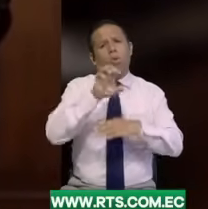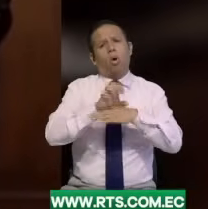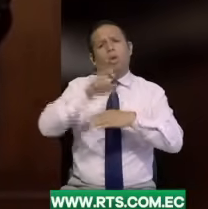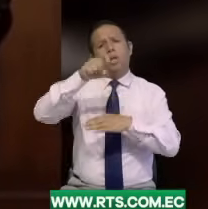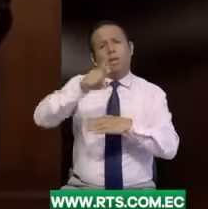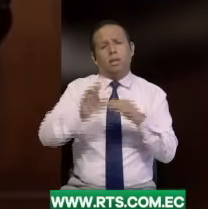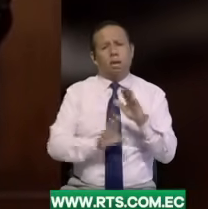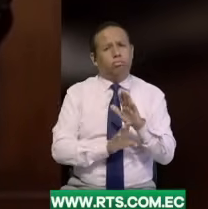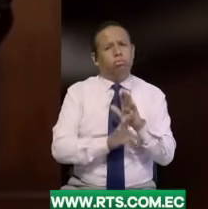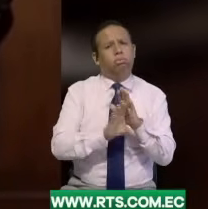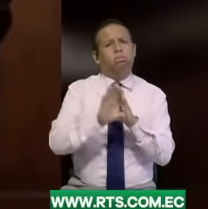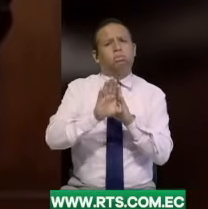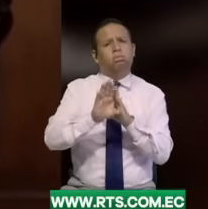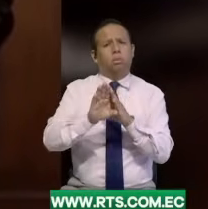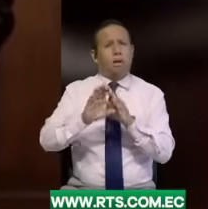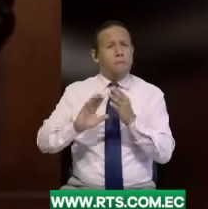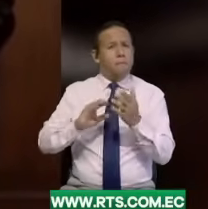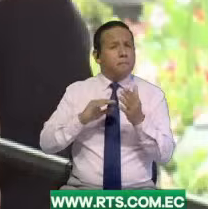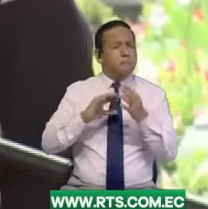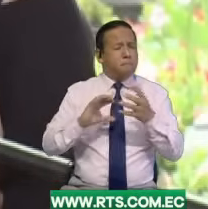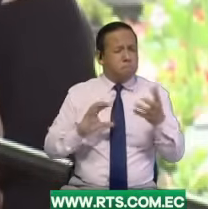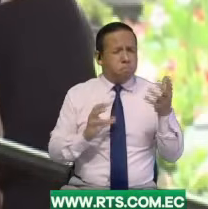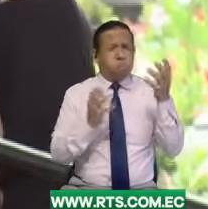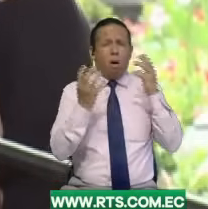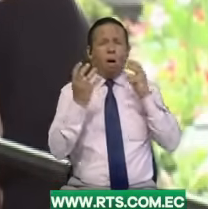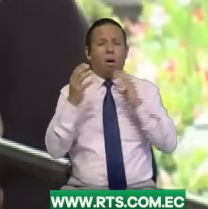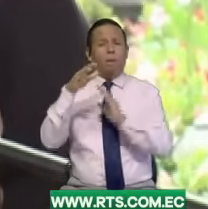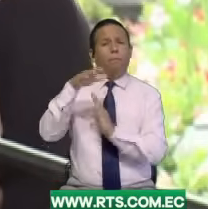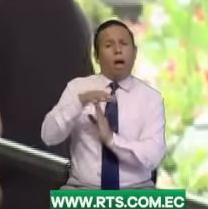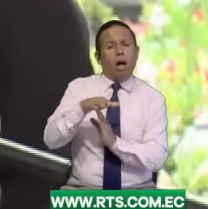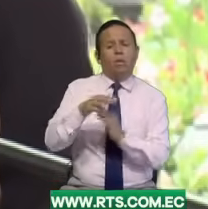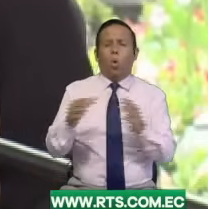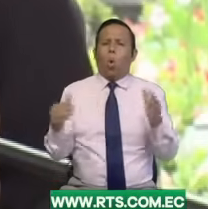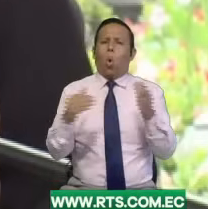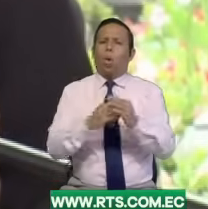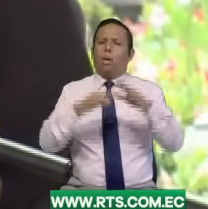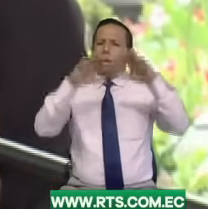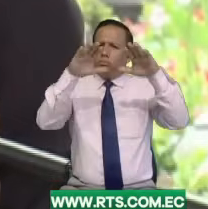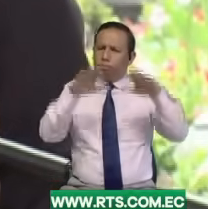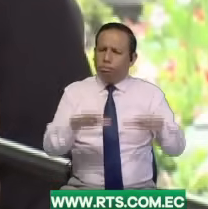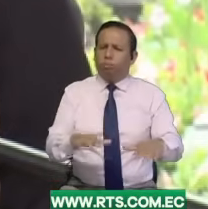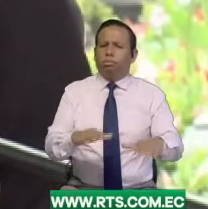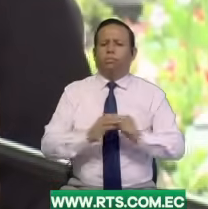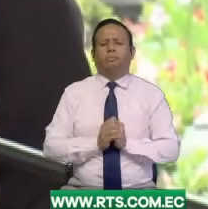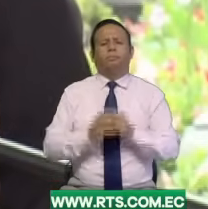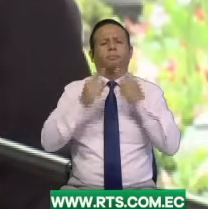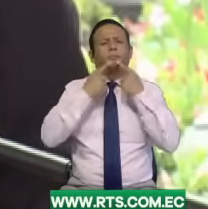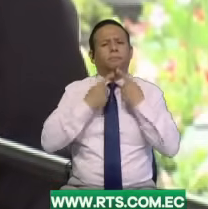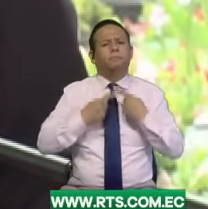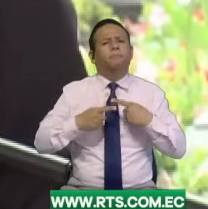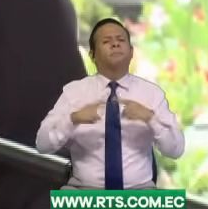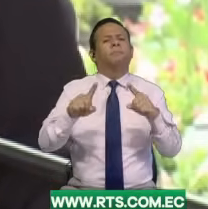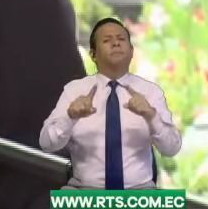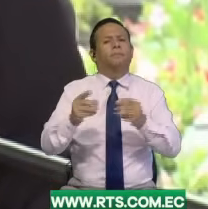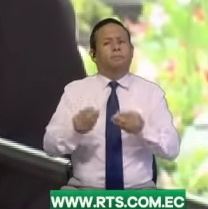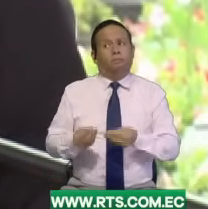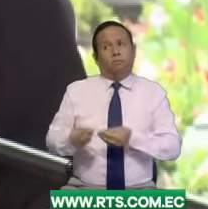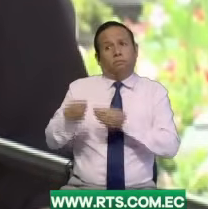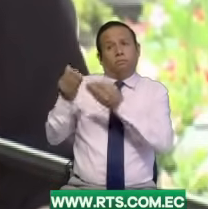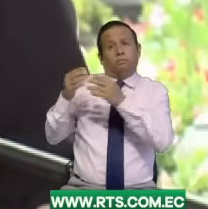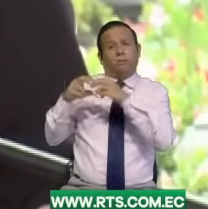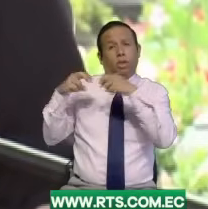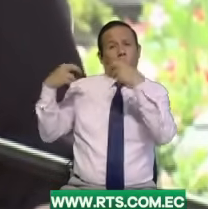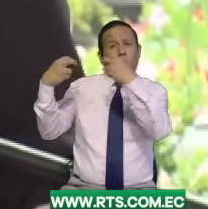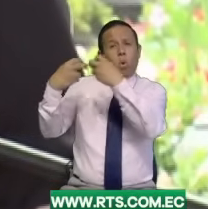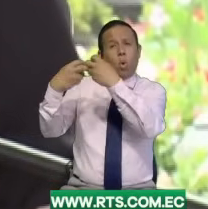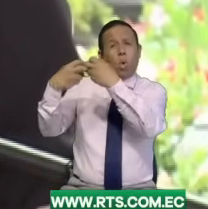total a la paz, volveremos a vencer. El decreto se emitirá, será entregado a la Corte Constitucional